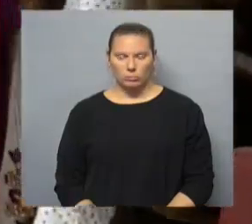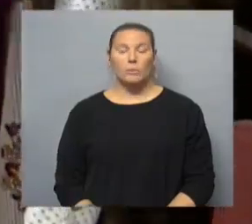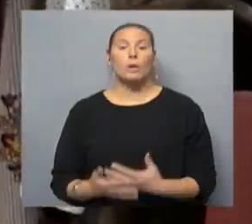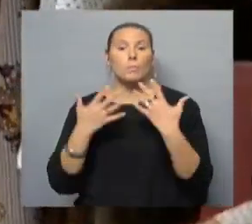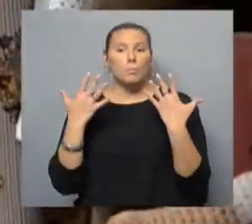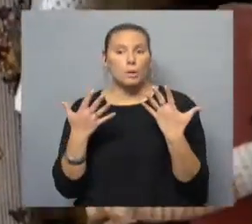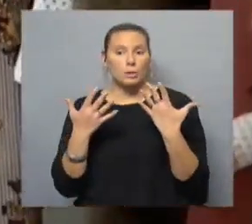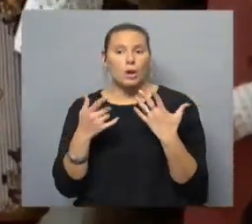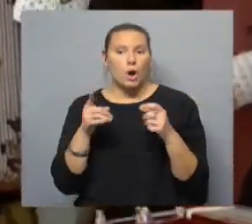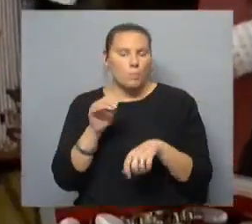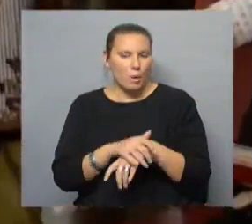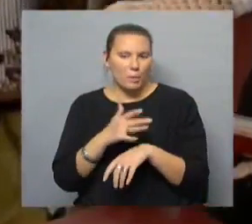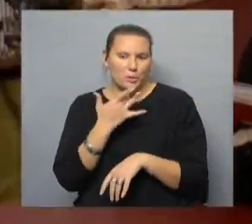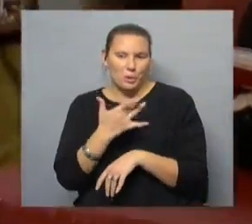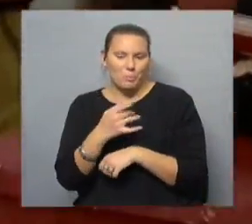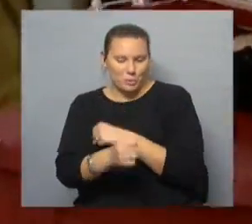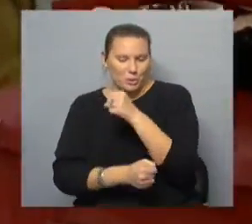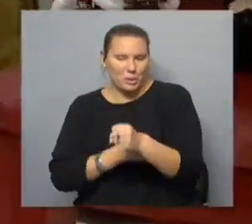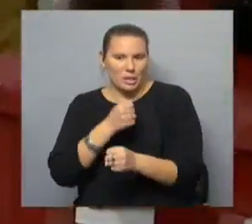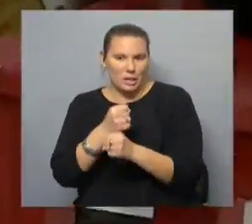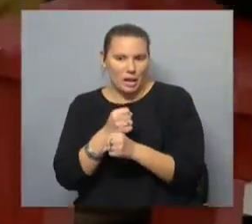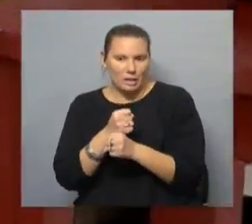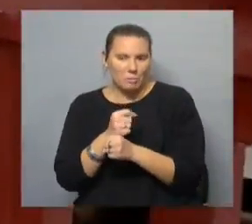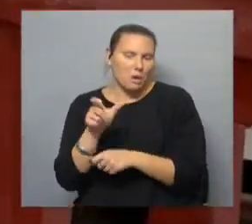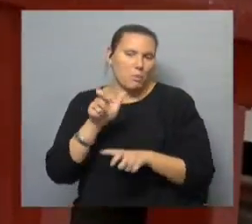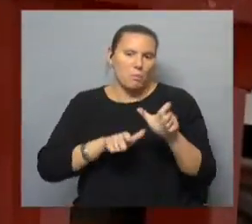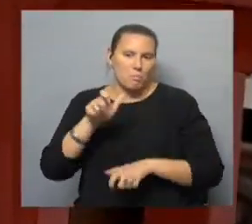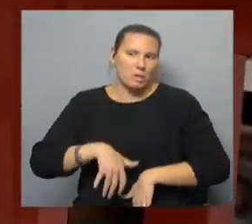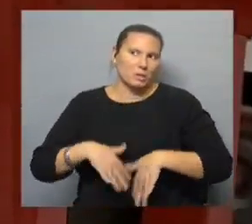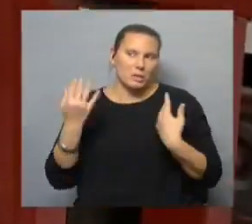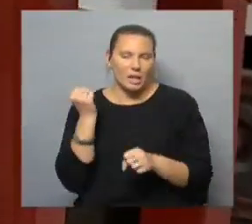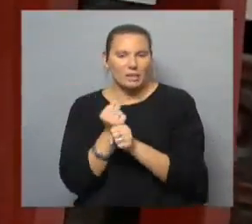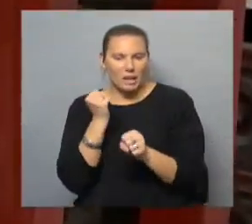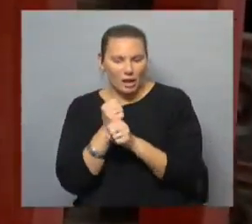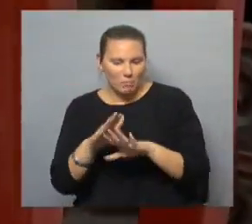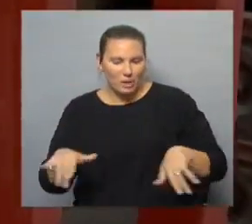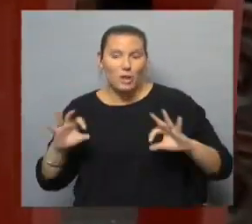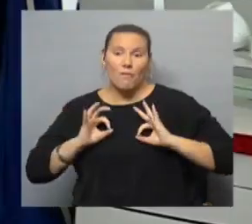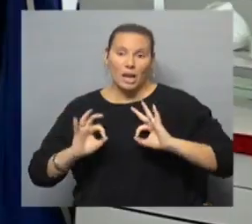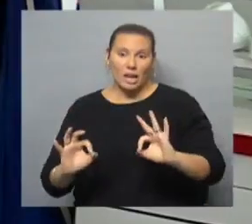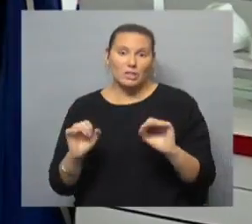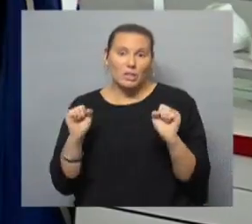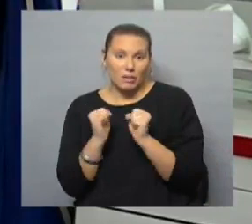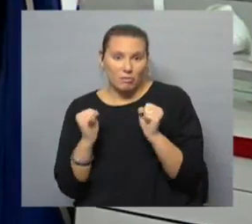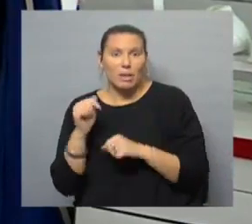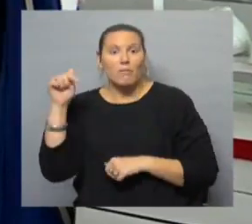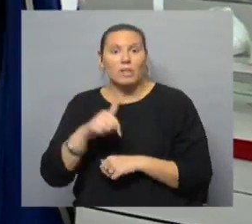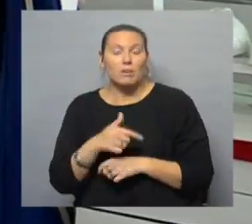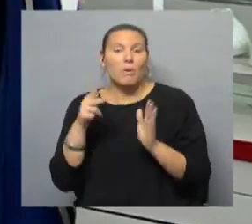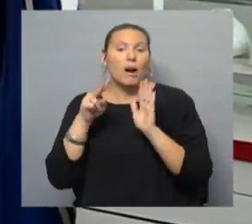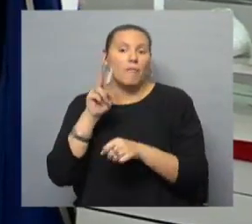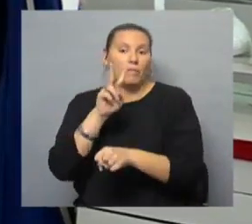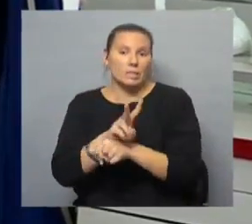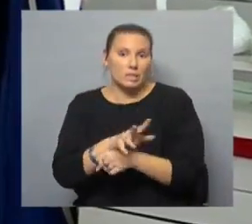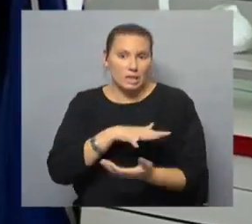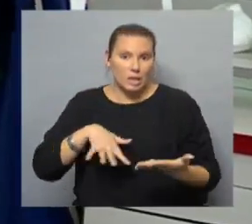Bueno, Lía, te agarro en un momento hermoso del año para toda persona que trabaja para niños. Estamos en vacaciones de invierno y vinimos a visitarlos aquí en el